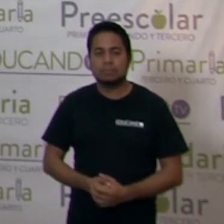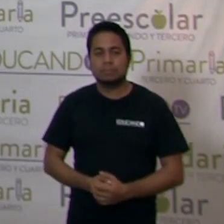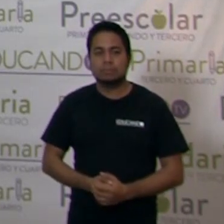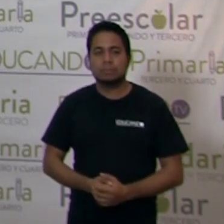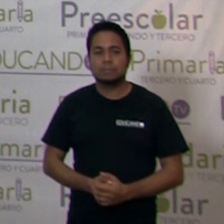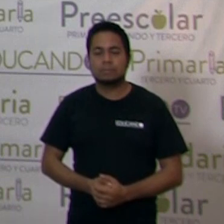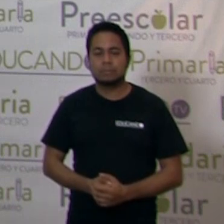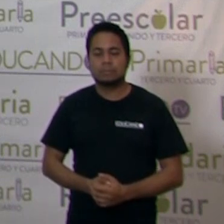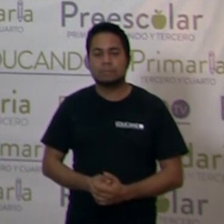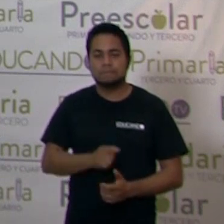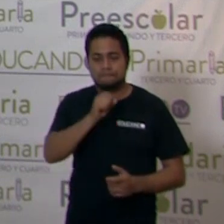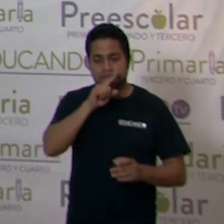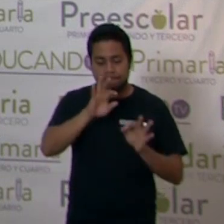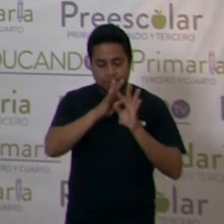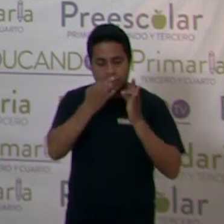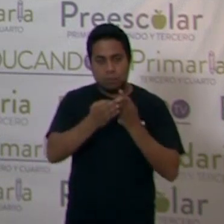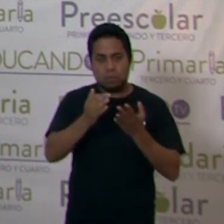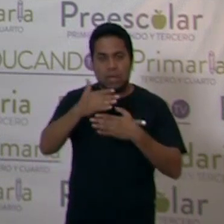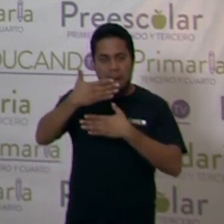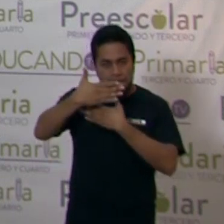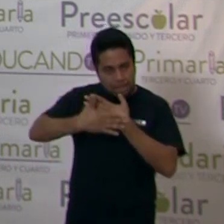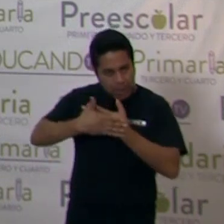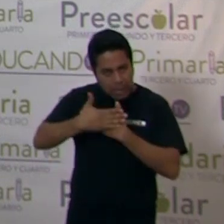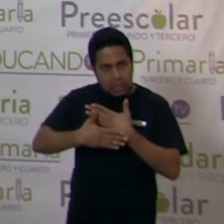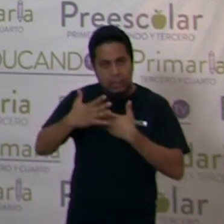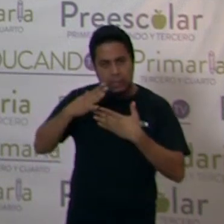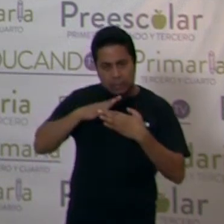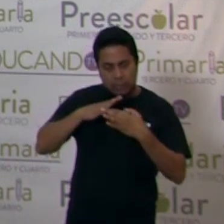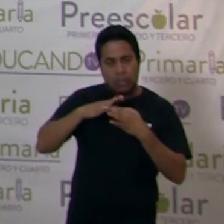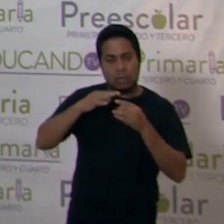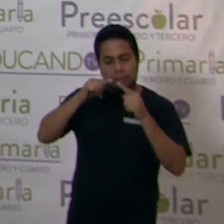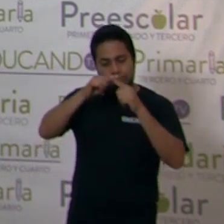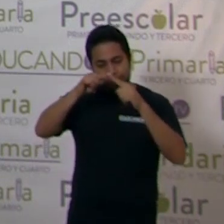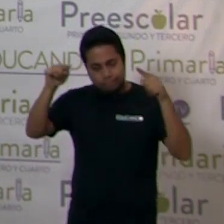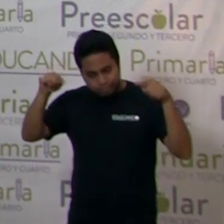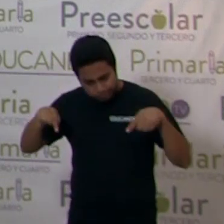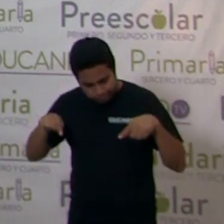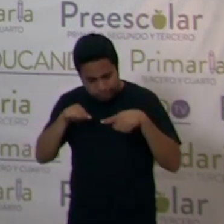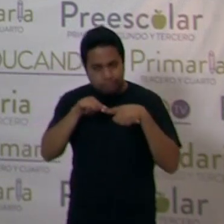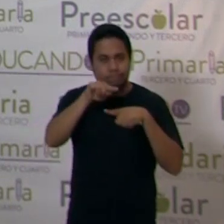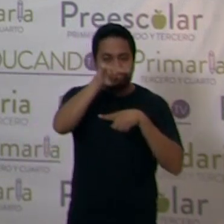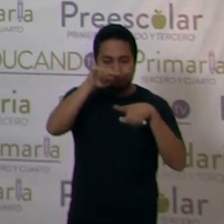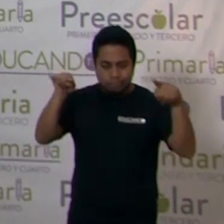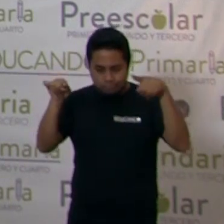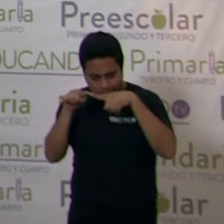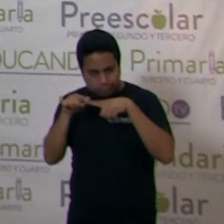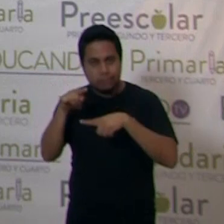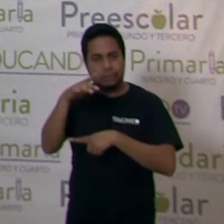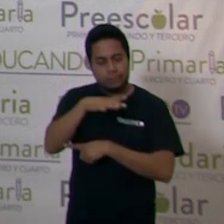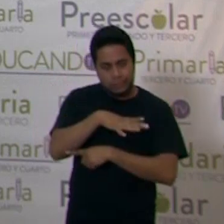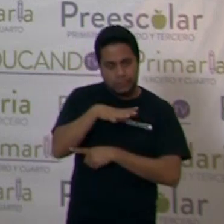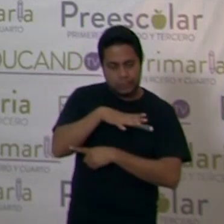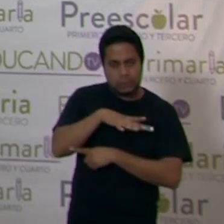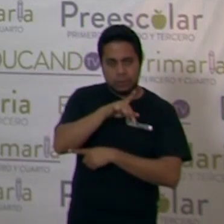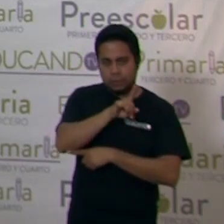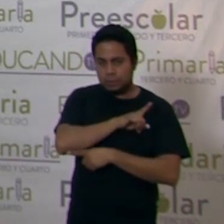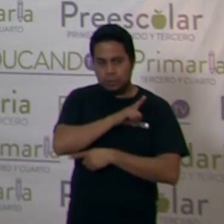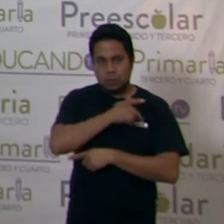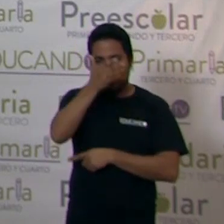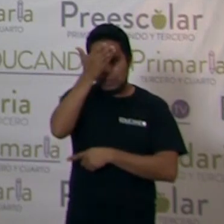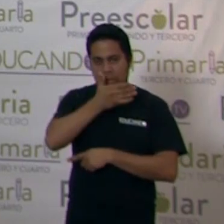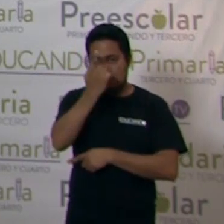también esa figura es plana está unida por líneas y solamente se muestra esta